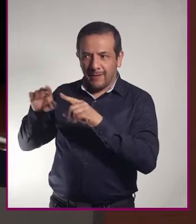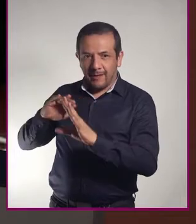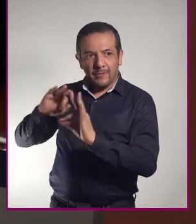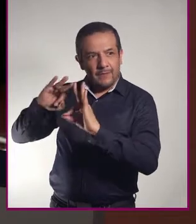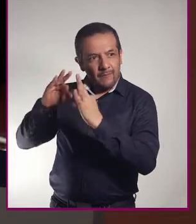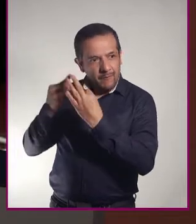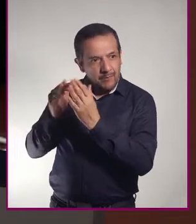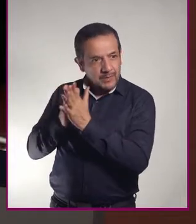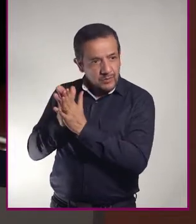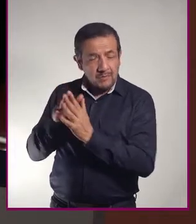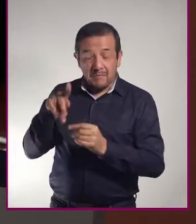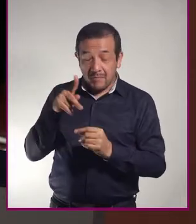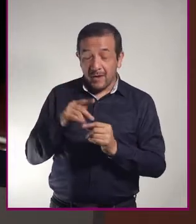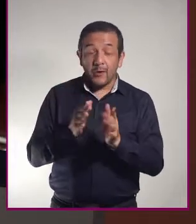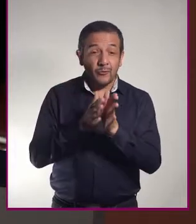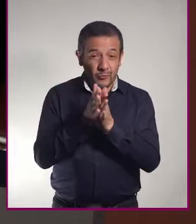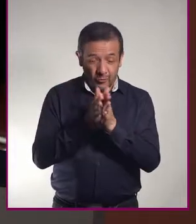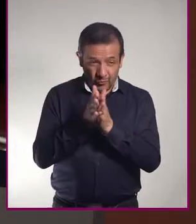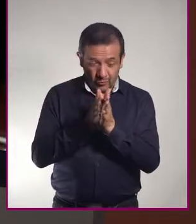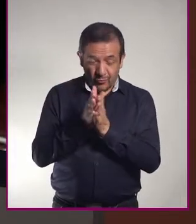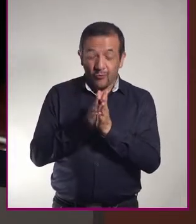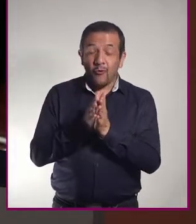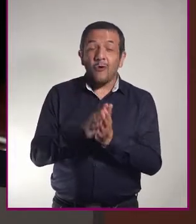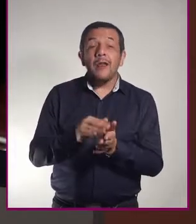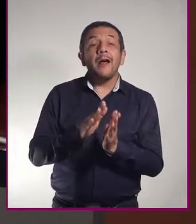Pero afortunadamente conservaron la palabra,